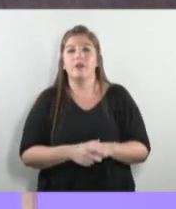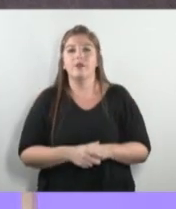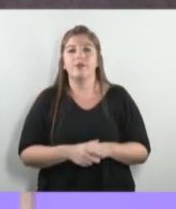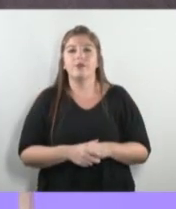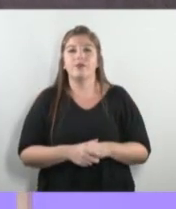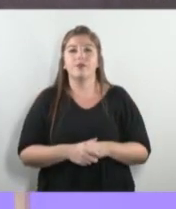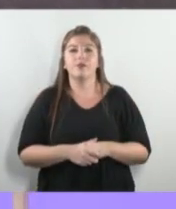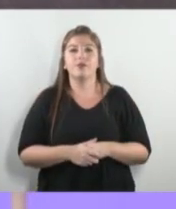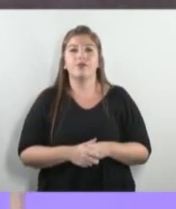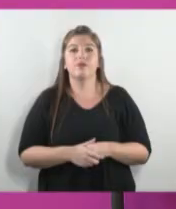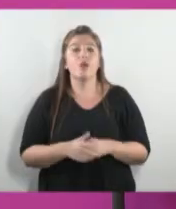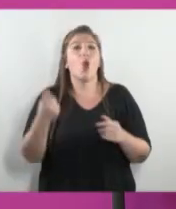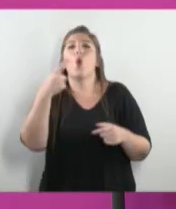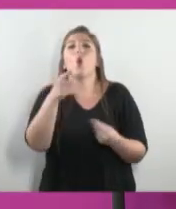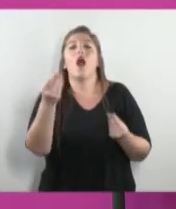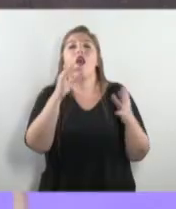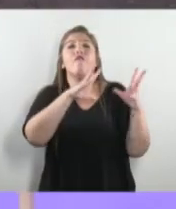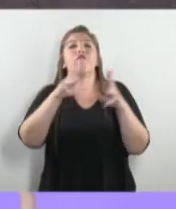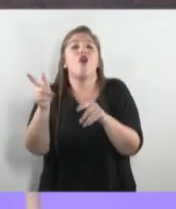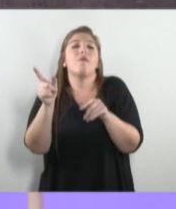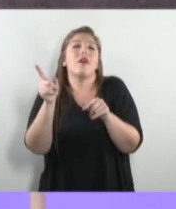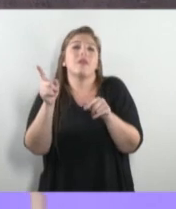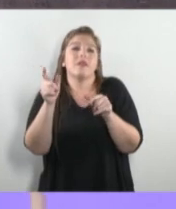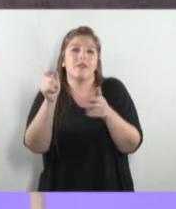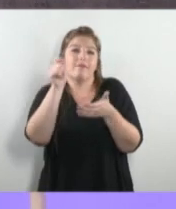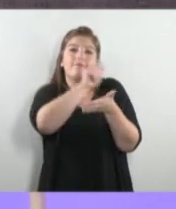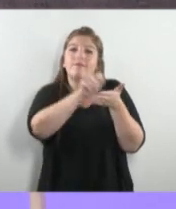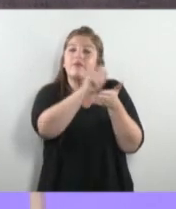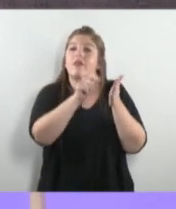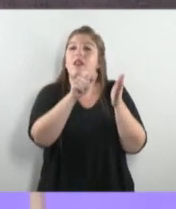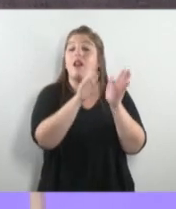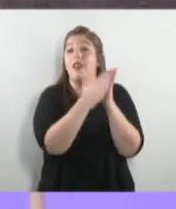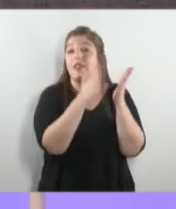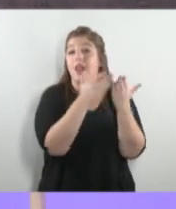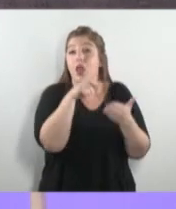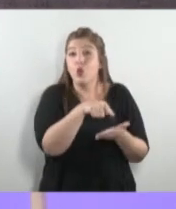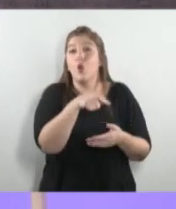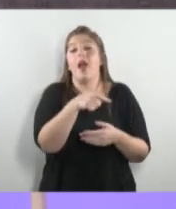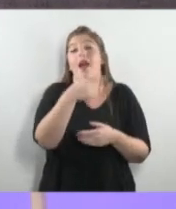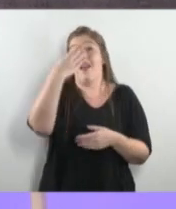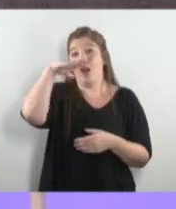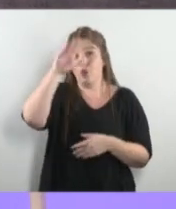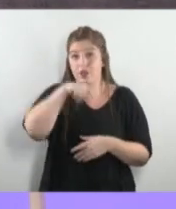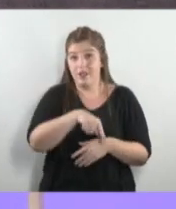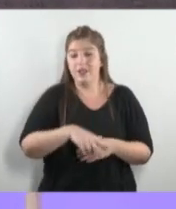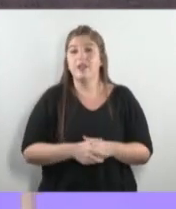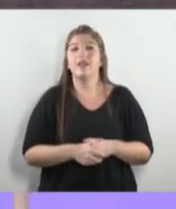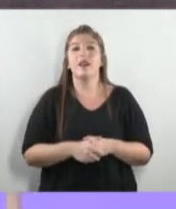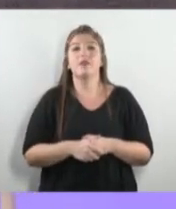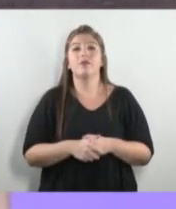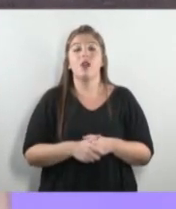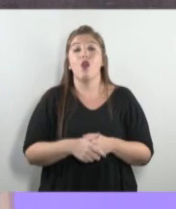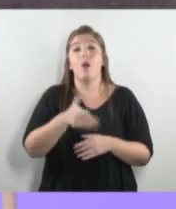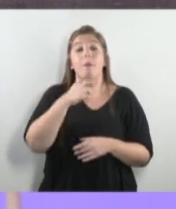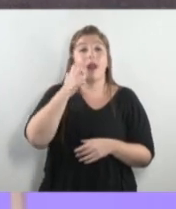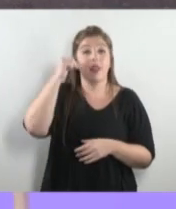cuáles serían, por decir así, las formas tradicionales que adquiere la literatura gauchesca, ¿no? Uh-huh. Con el Martín